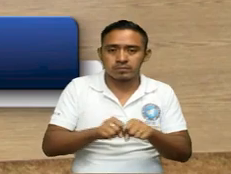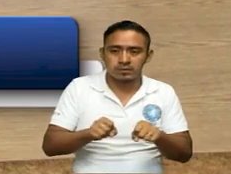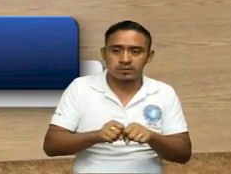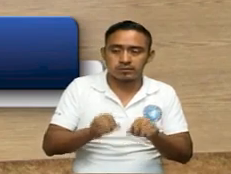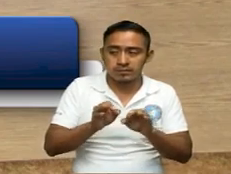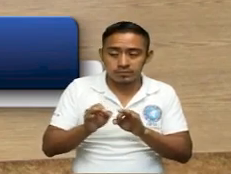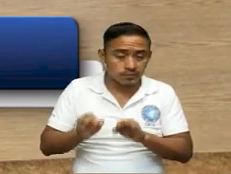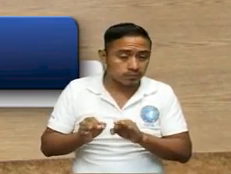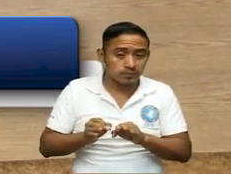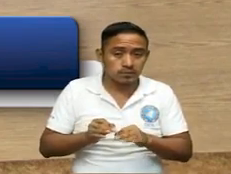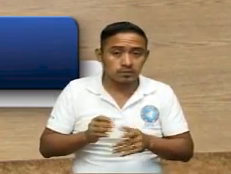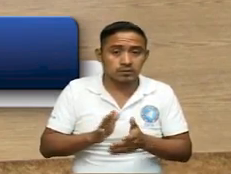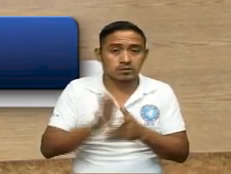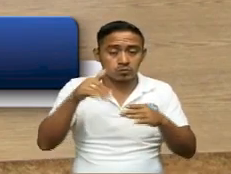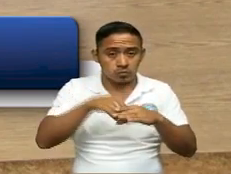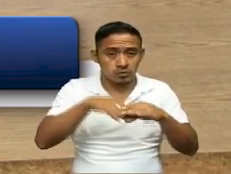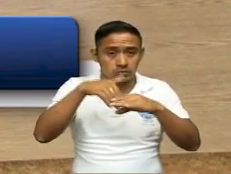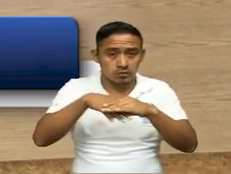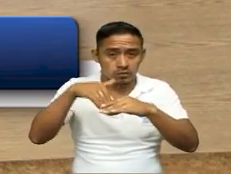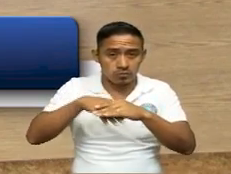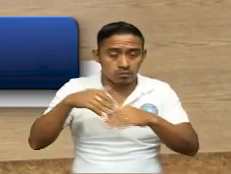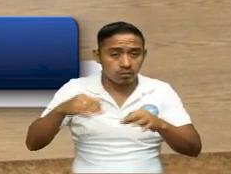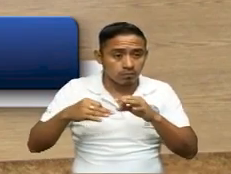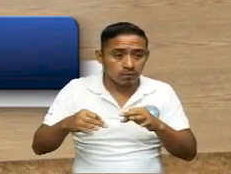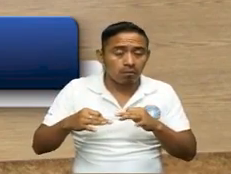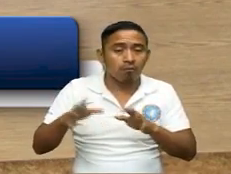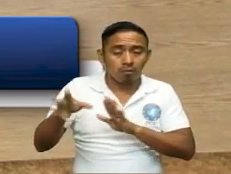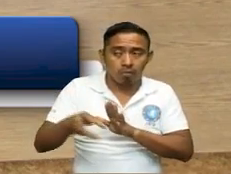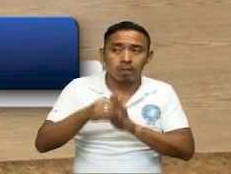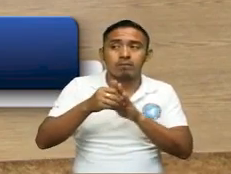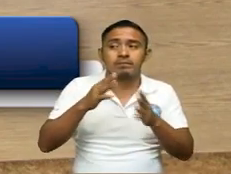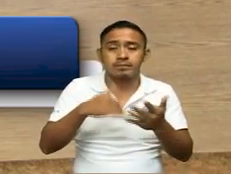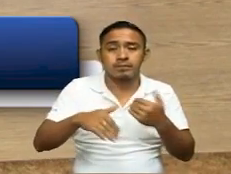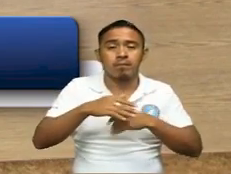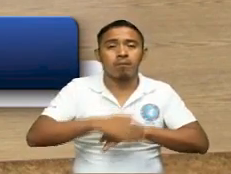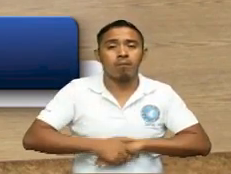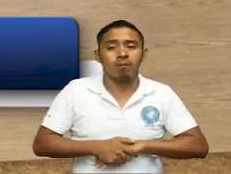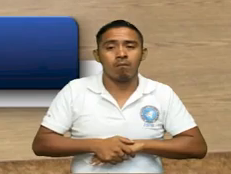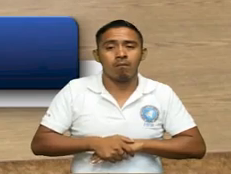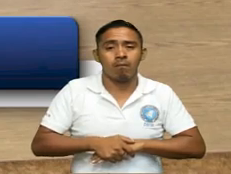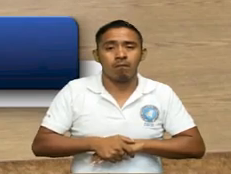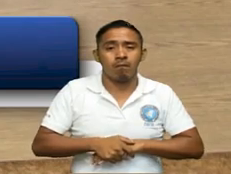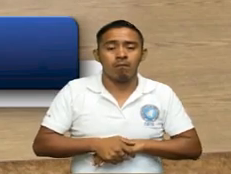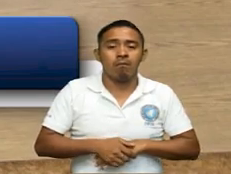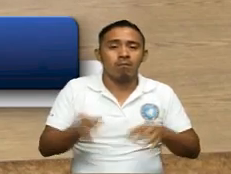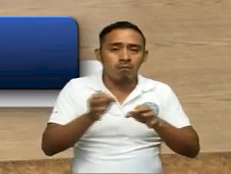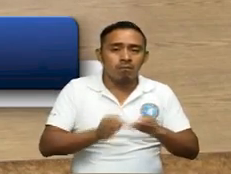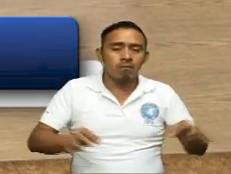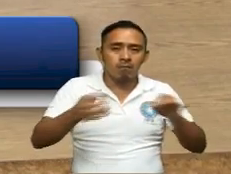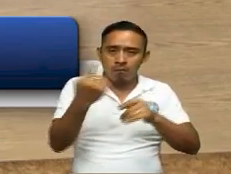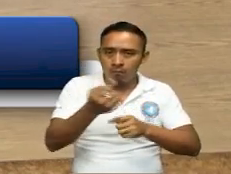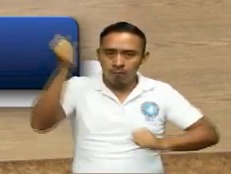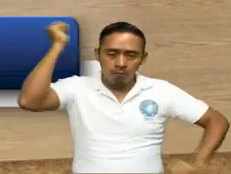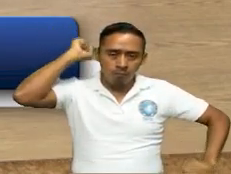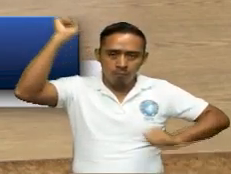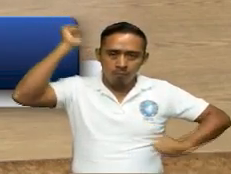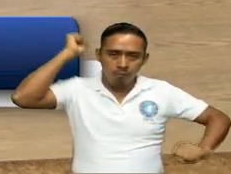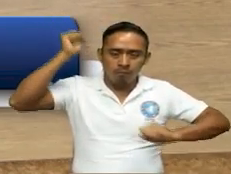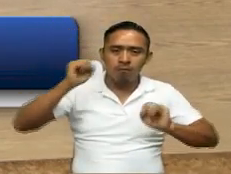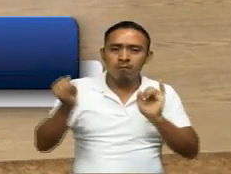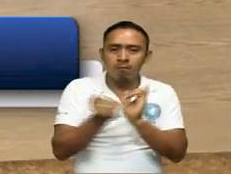esté funcionando como un reservorio y una fuente, un foco de infección. Ahora, es importante el aseo personal, no solo bañarse,